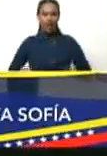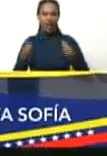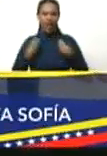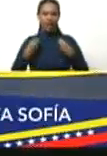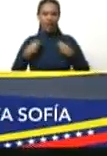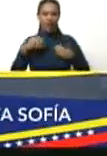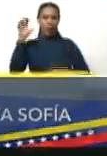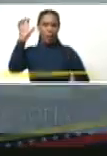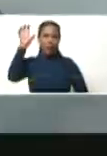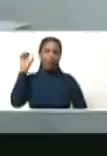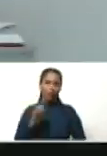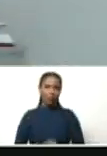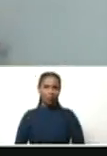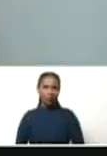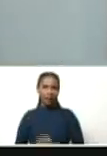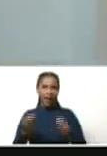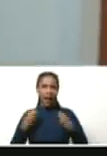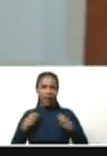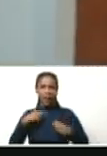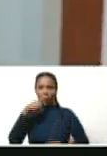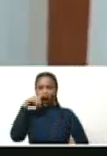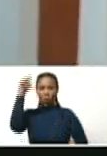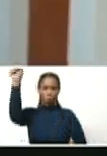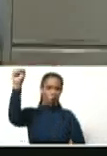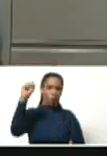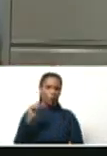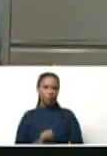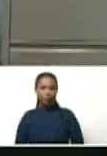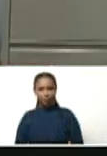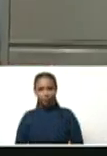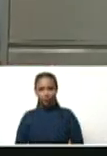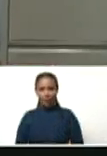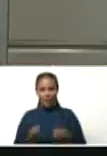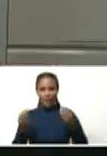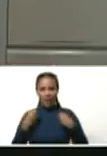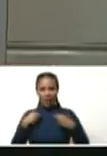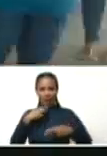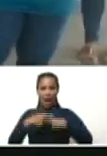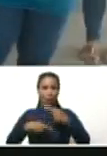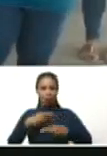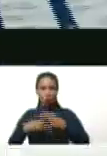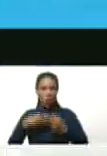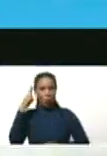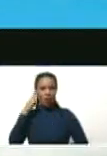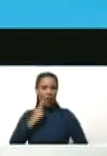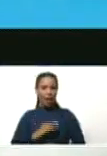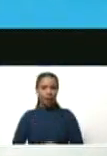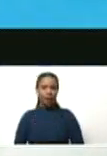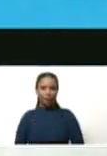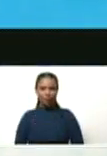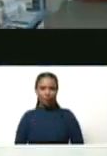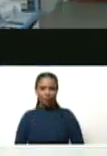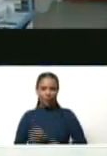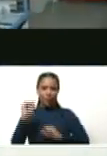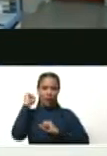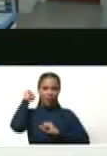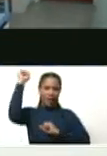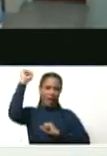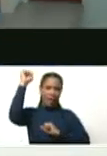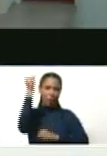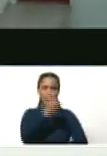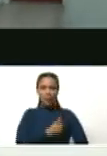patria! ¡Que viva Nicolás Maduro! ¡Que viva la revolución bolivariana! ¡Venceremos,